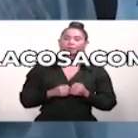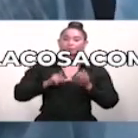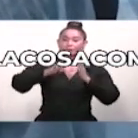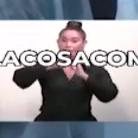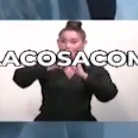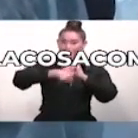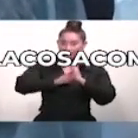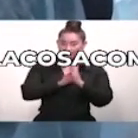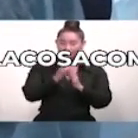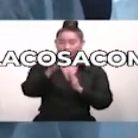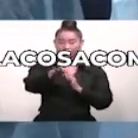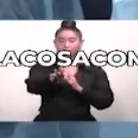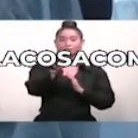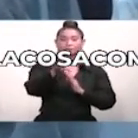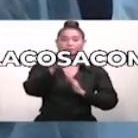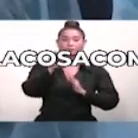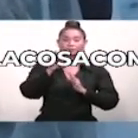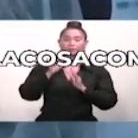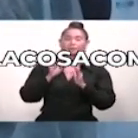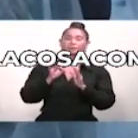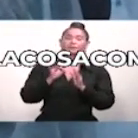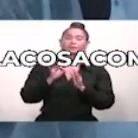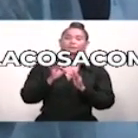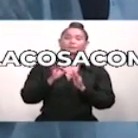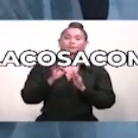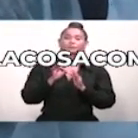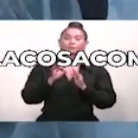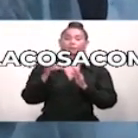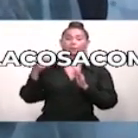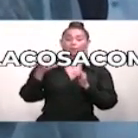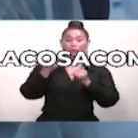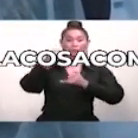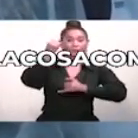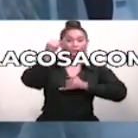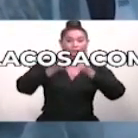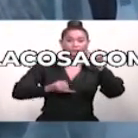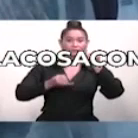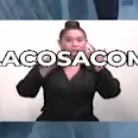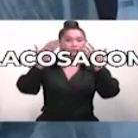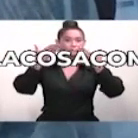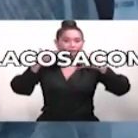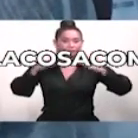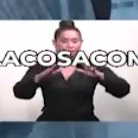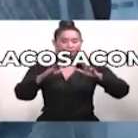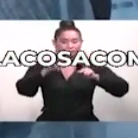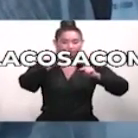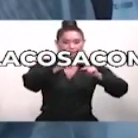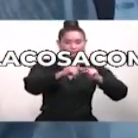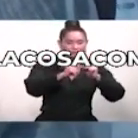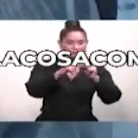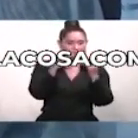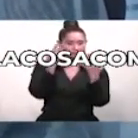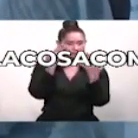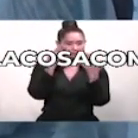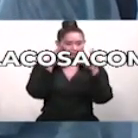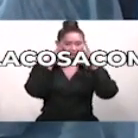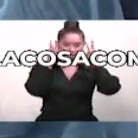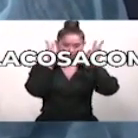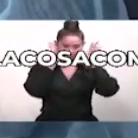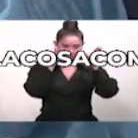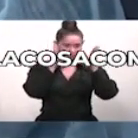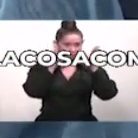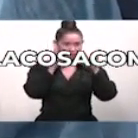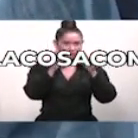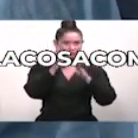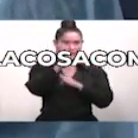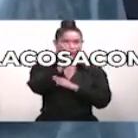procede a la inoculación y como último paso, se deja en observación al vacunado